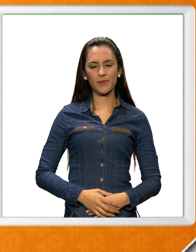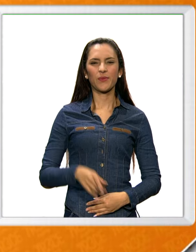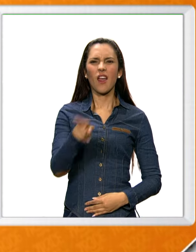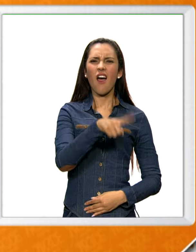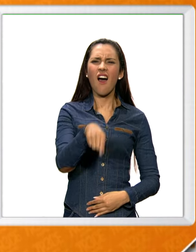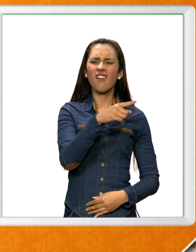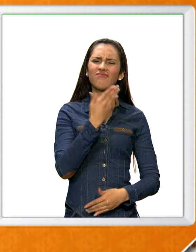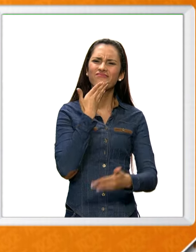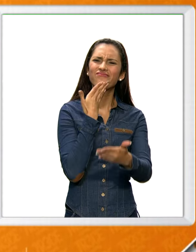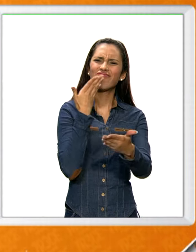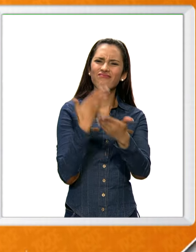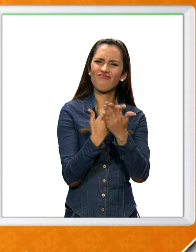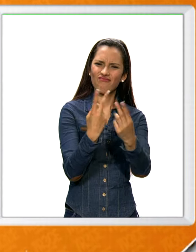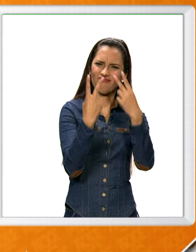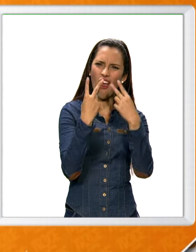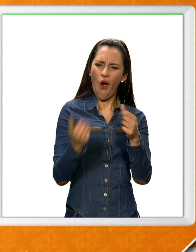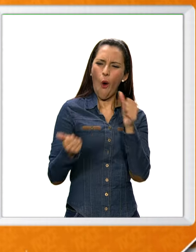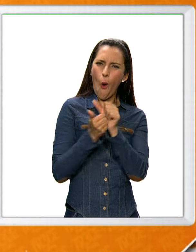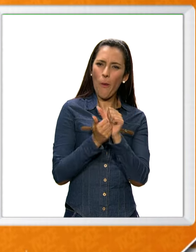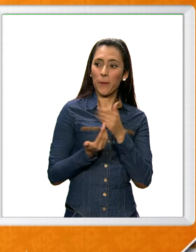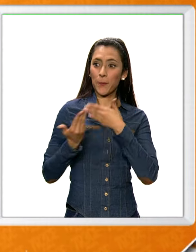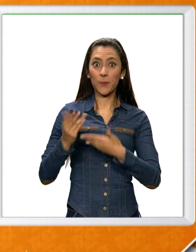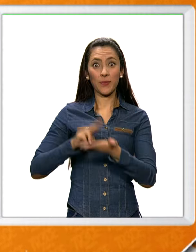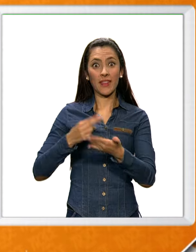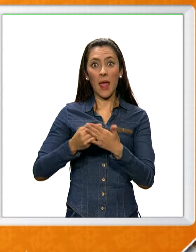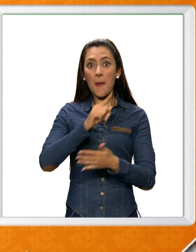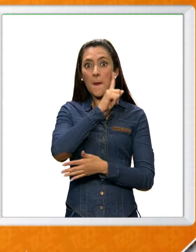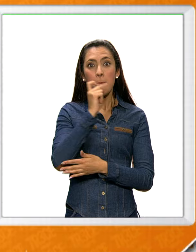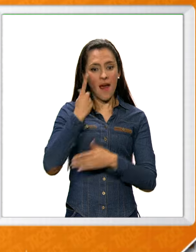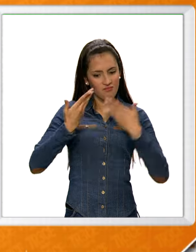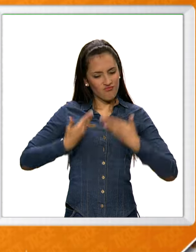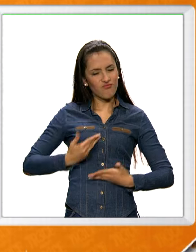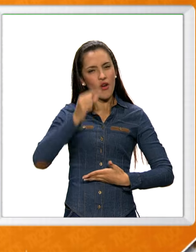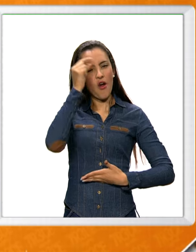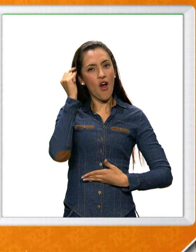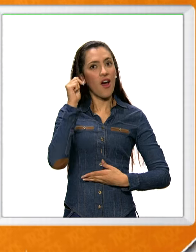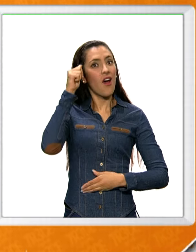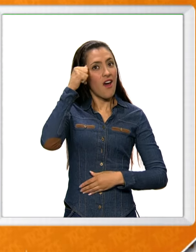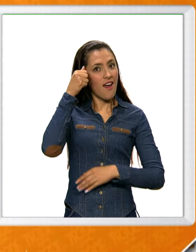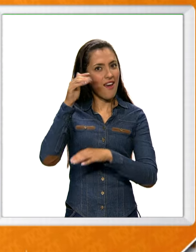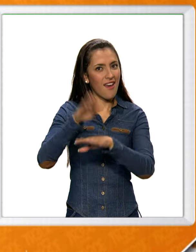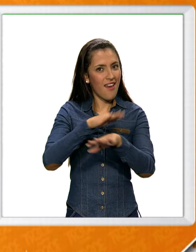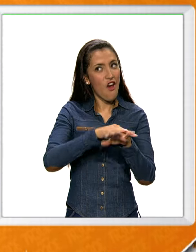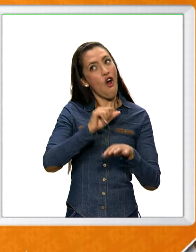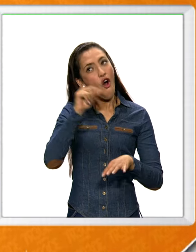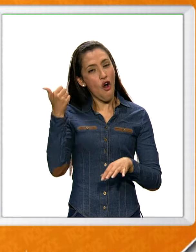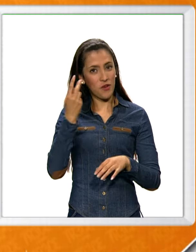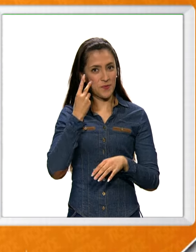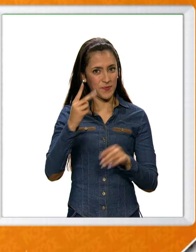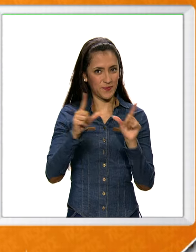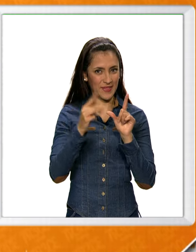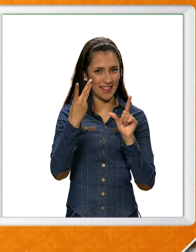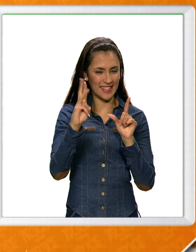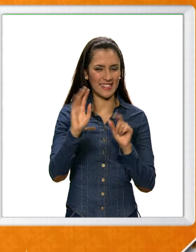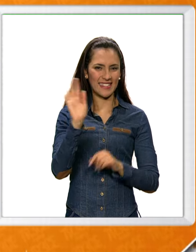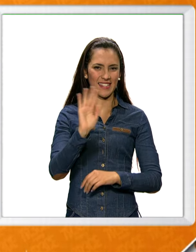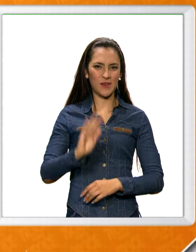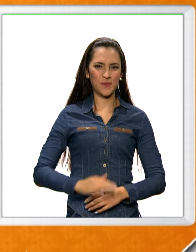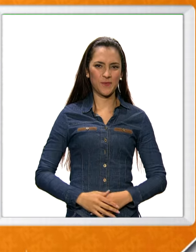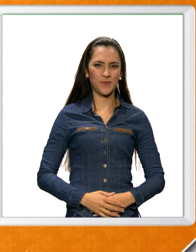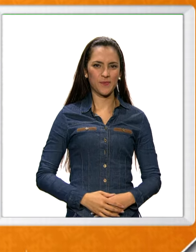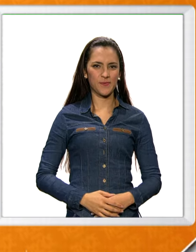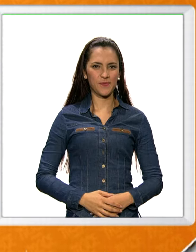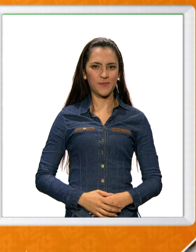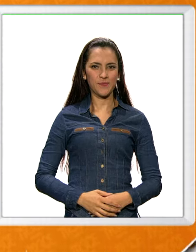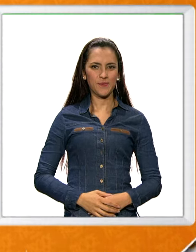A ustedes, muchas gracias por acompañarnos. Ella es Mayra, yo soy López. Y recuerden que en cualquier momento y lugar, más 13 News, chao.